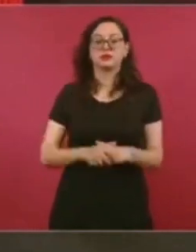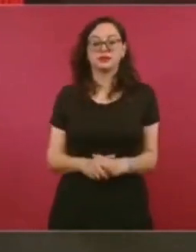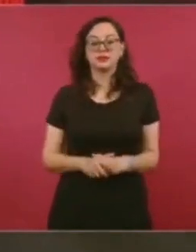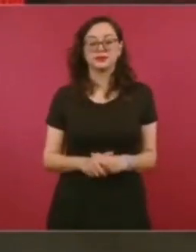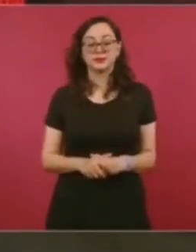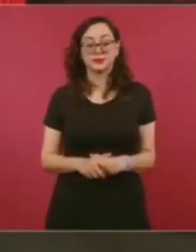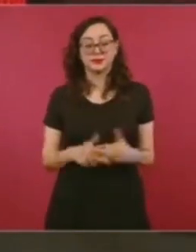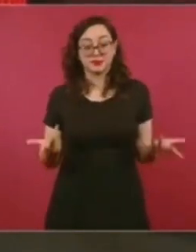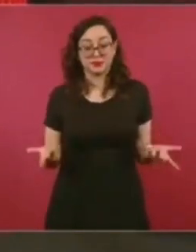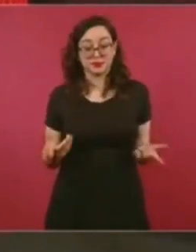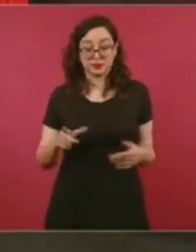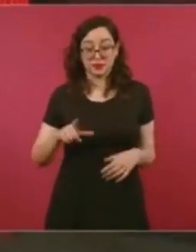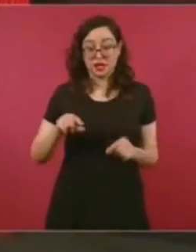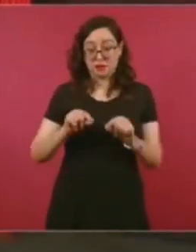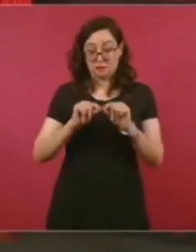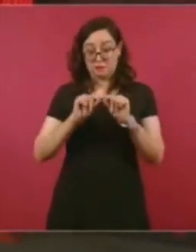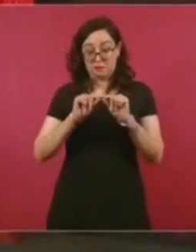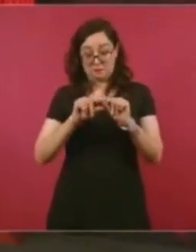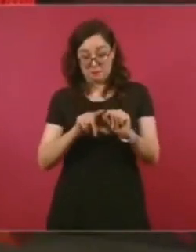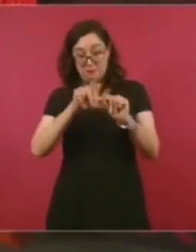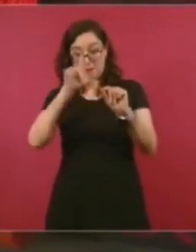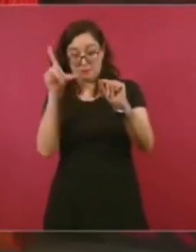y contrapuestos de